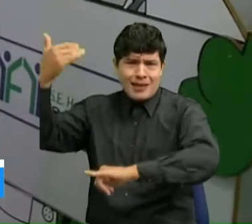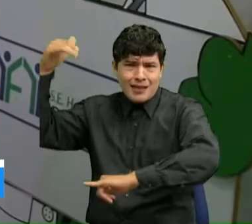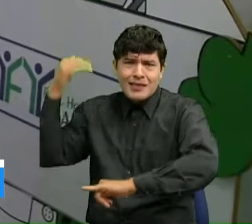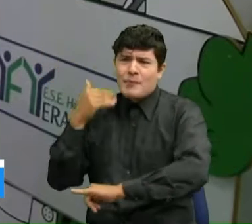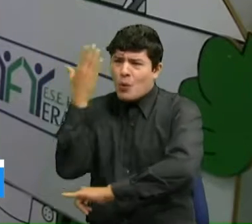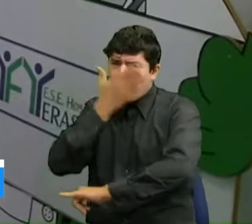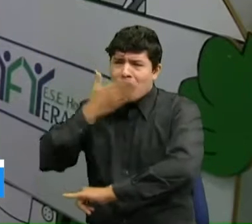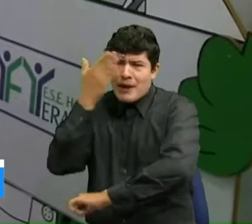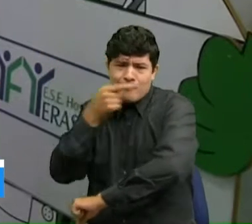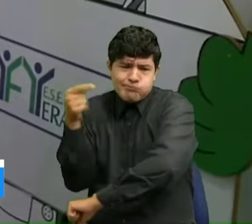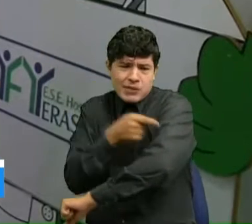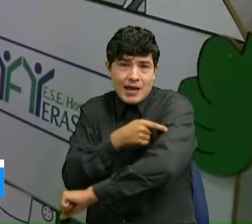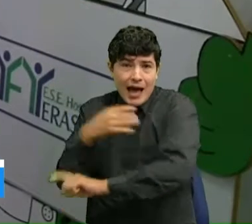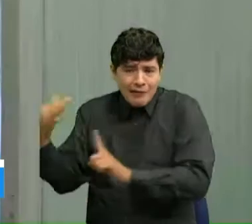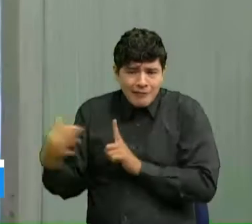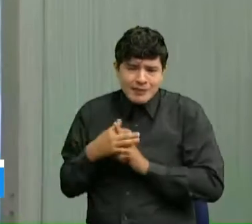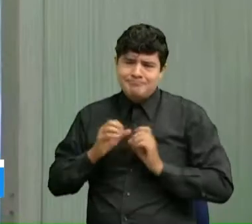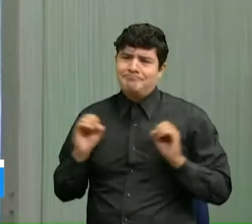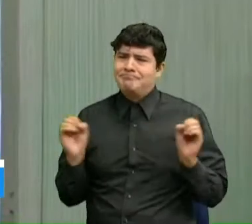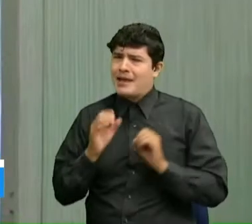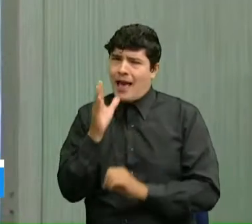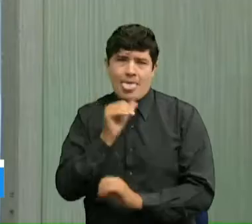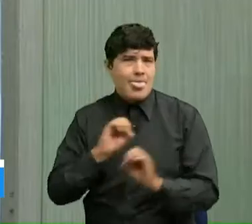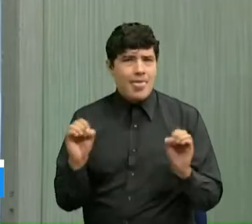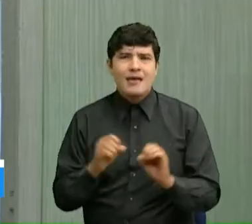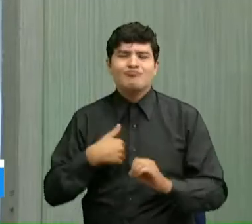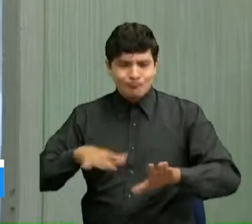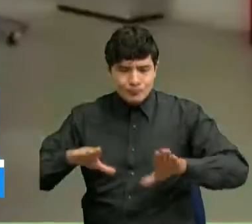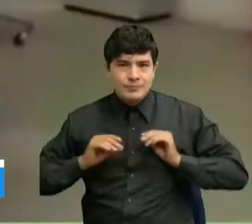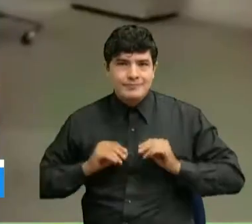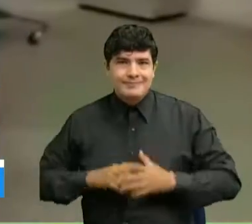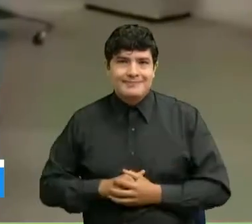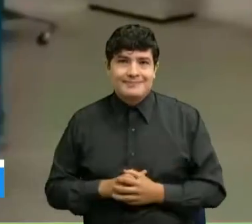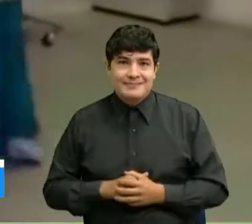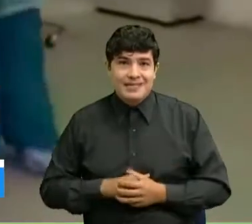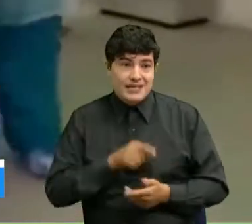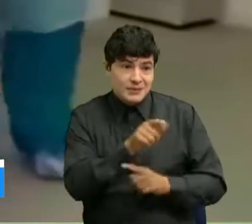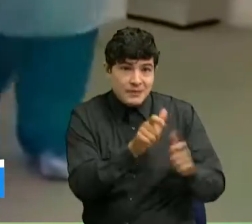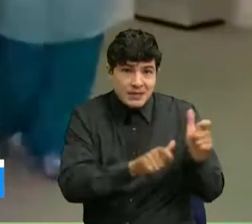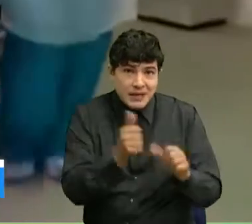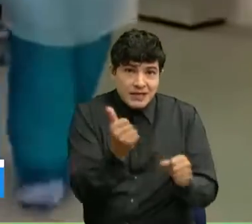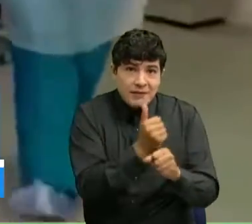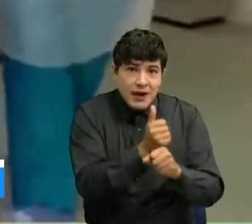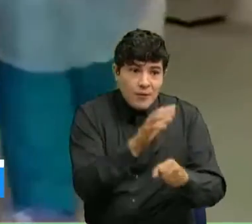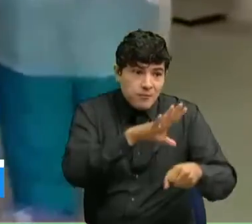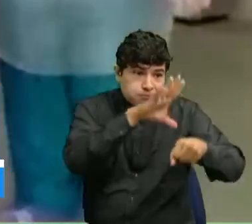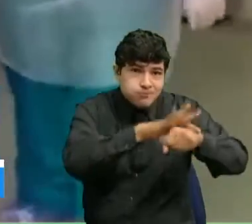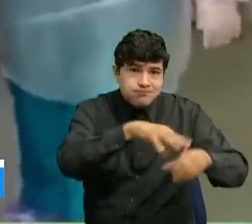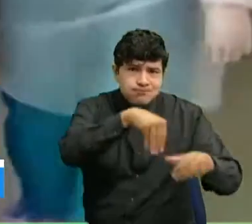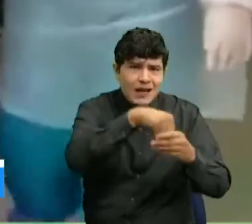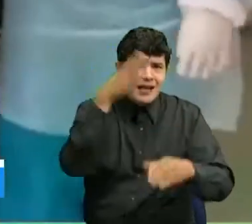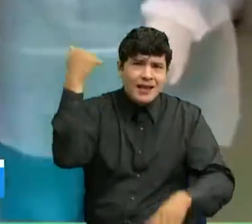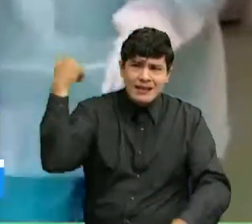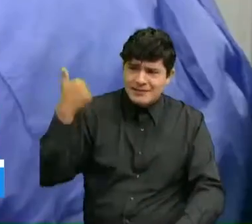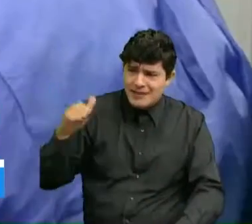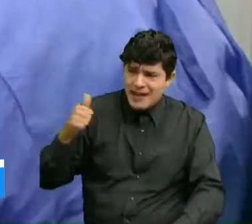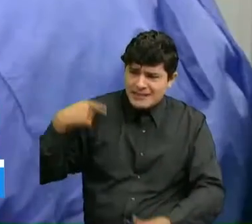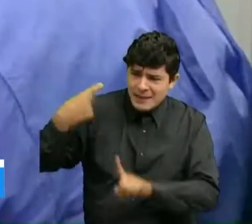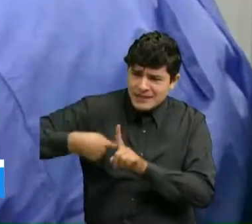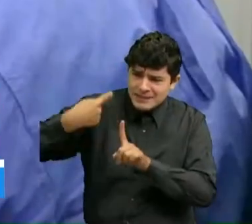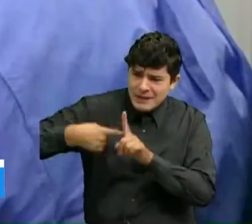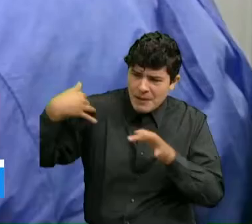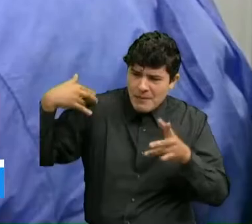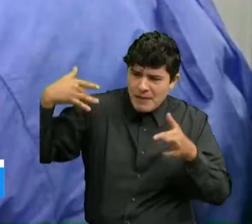población y los efectos adversos son nulos. Para el personal de salud es un privilegio que tras batallar contra el virus por más de 10 meses, hoy ven